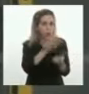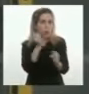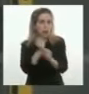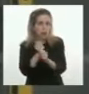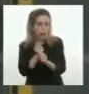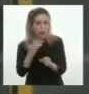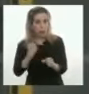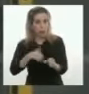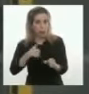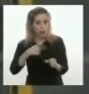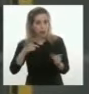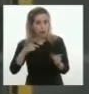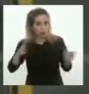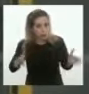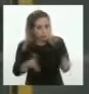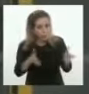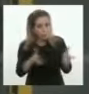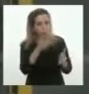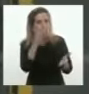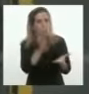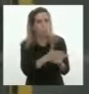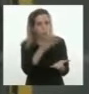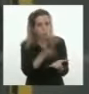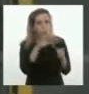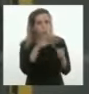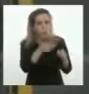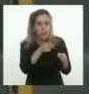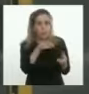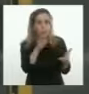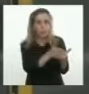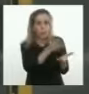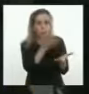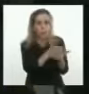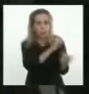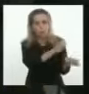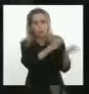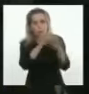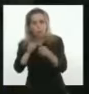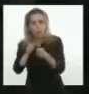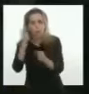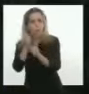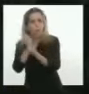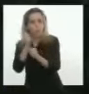produzca y que la producción genere trabajo